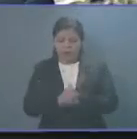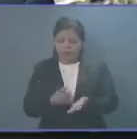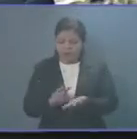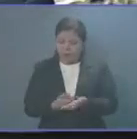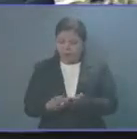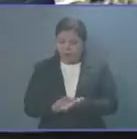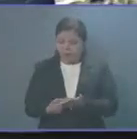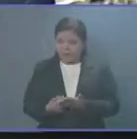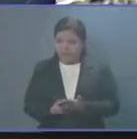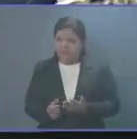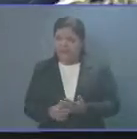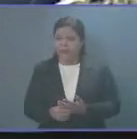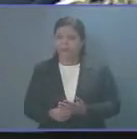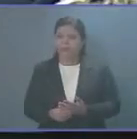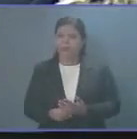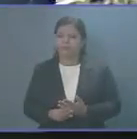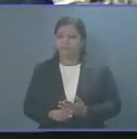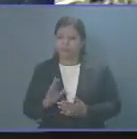hicieran